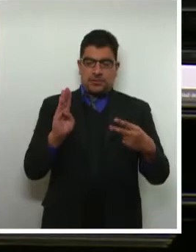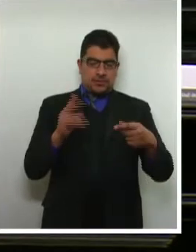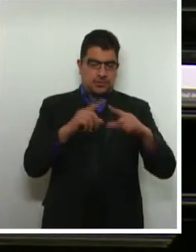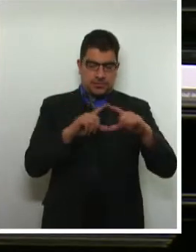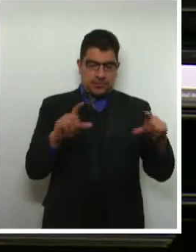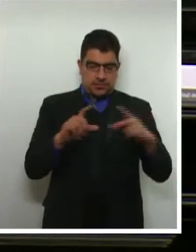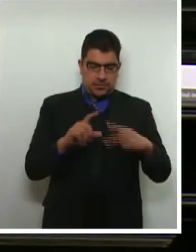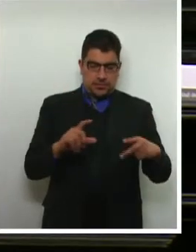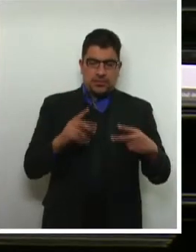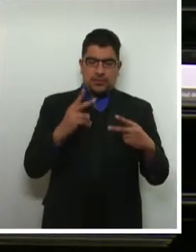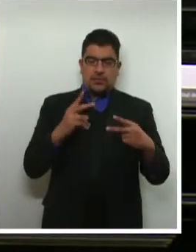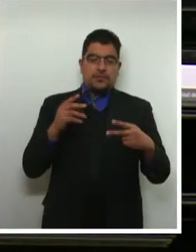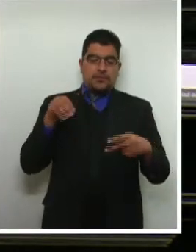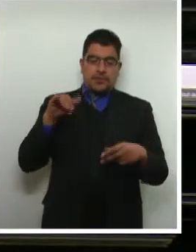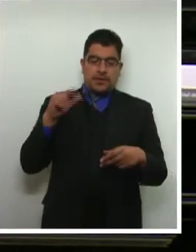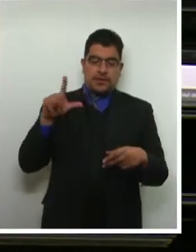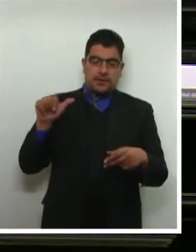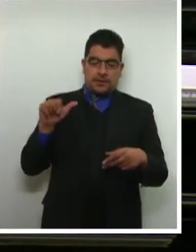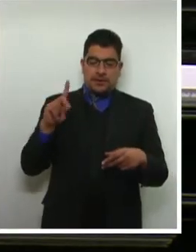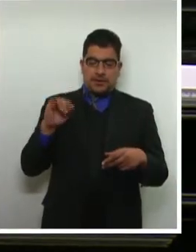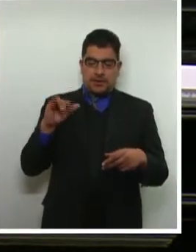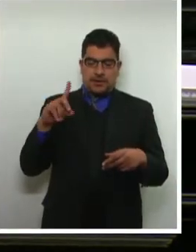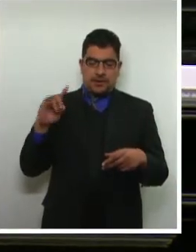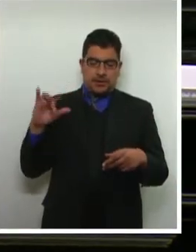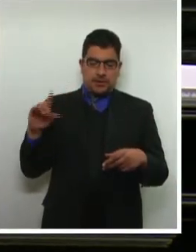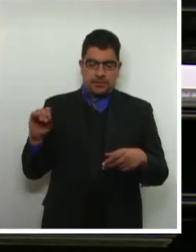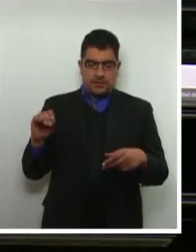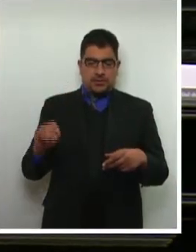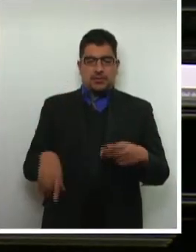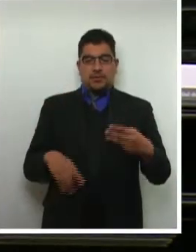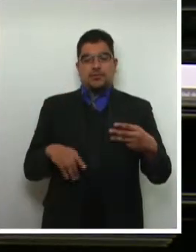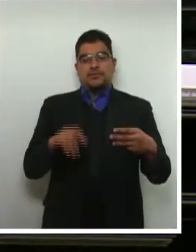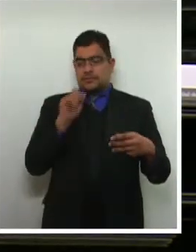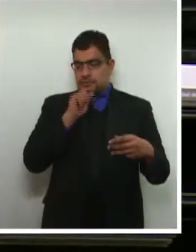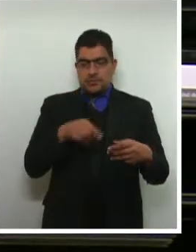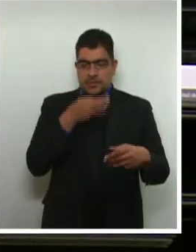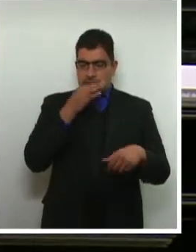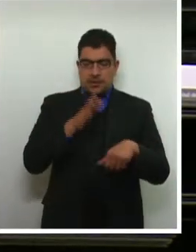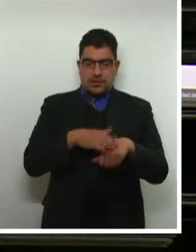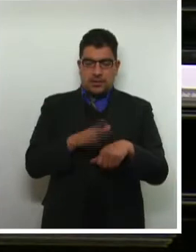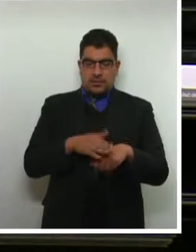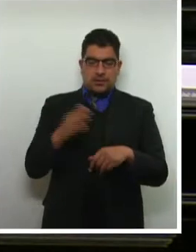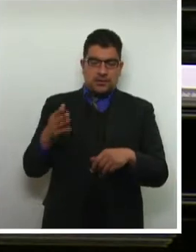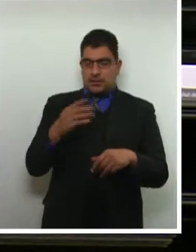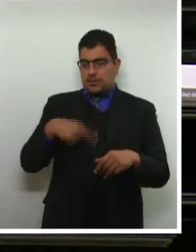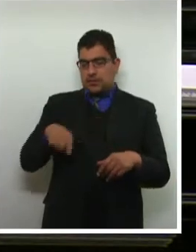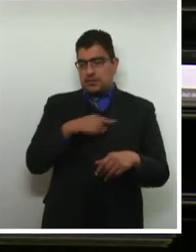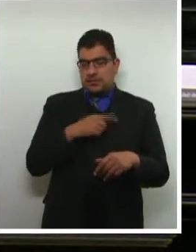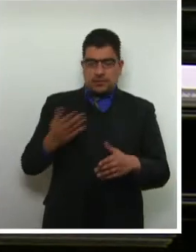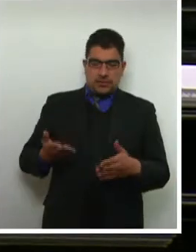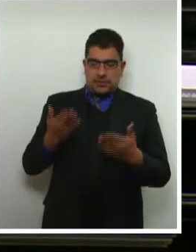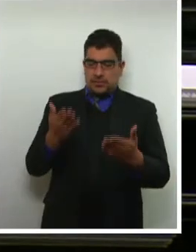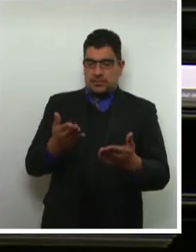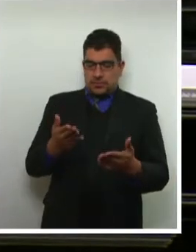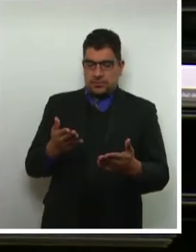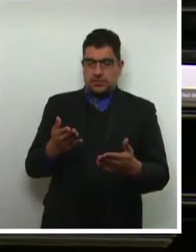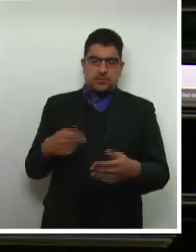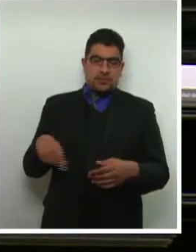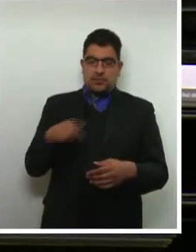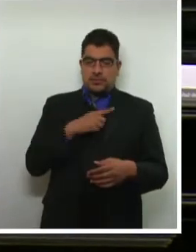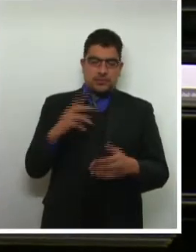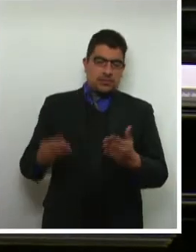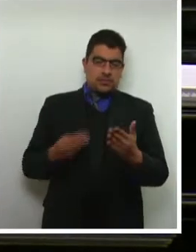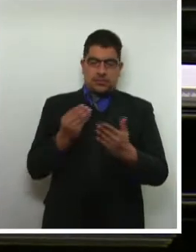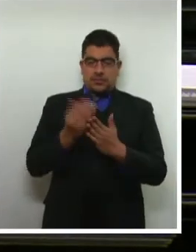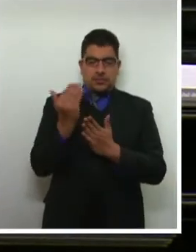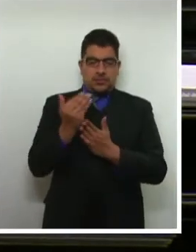la diputada Mayela Delgadillo. Y tengo la información, las que los pediré que se haga de viva voz, de